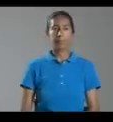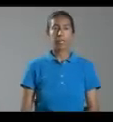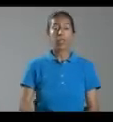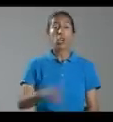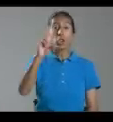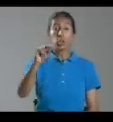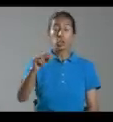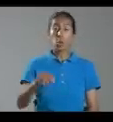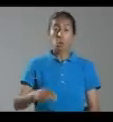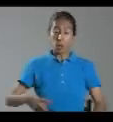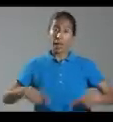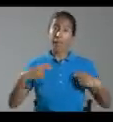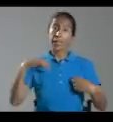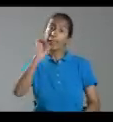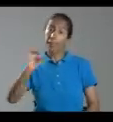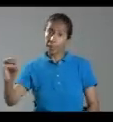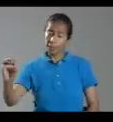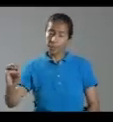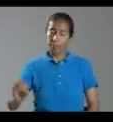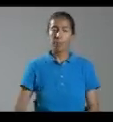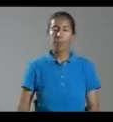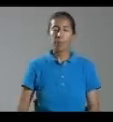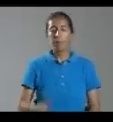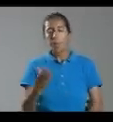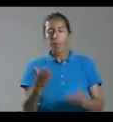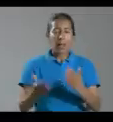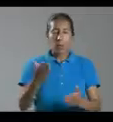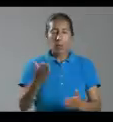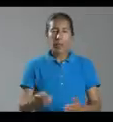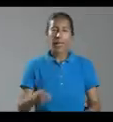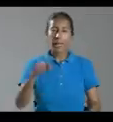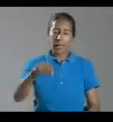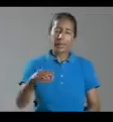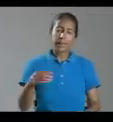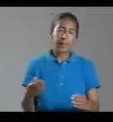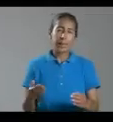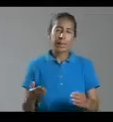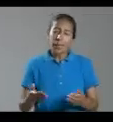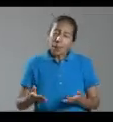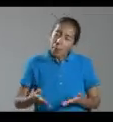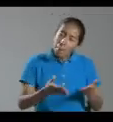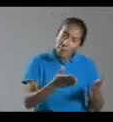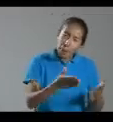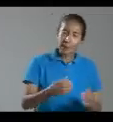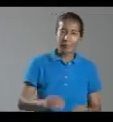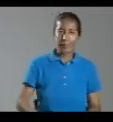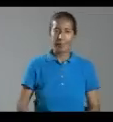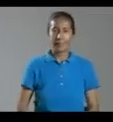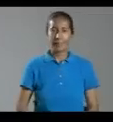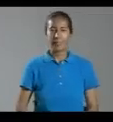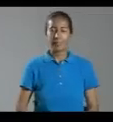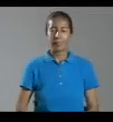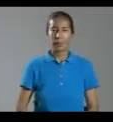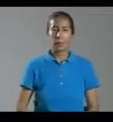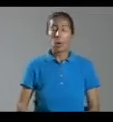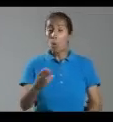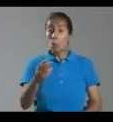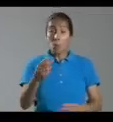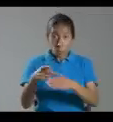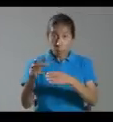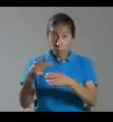no la vida eterna, aunque aquí pasa llevándosela por varias cosas que le voy a comentar más